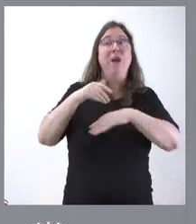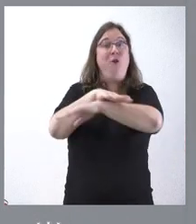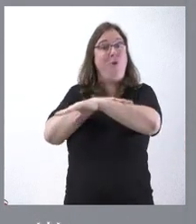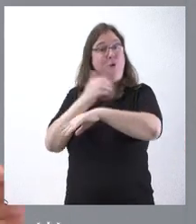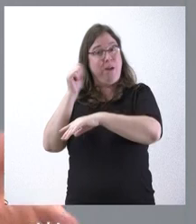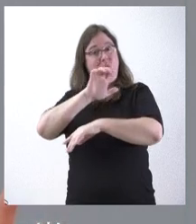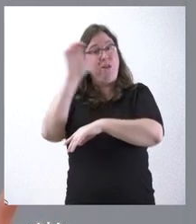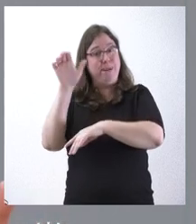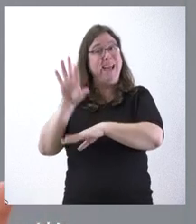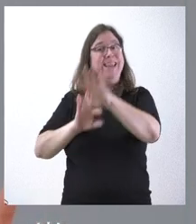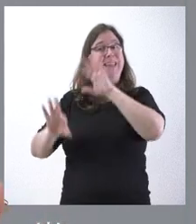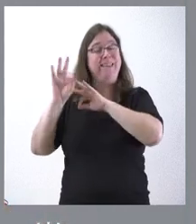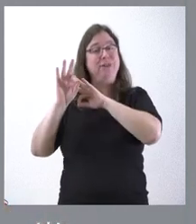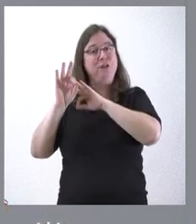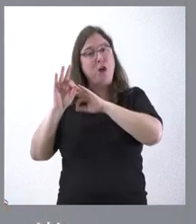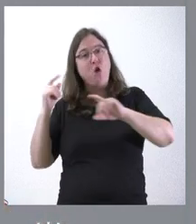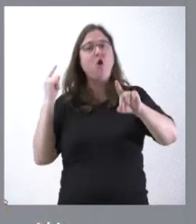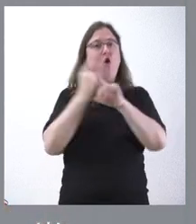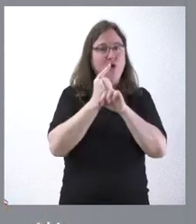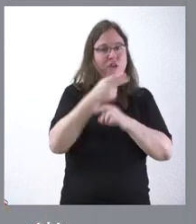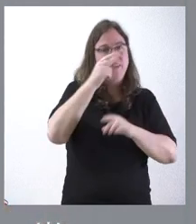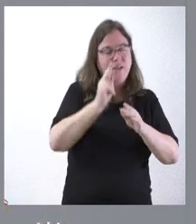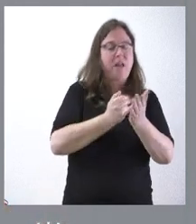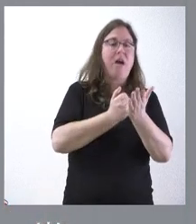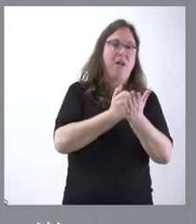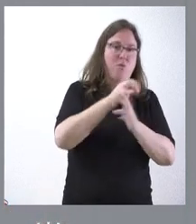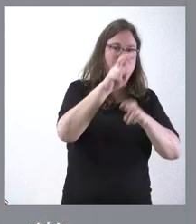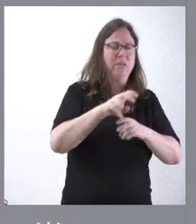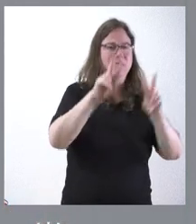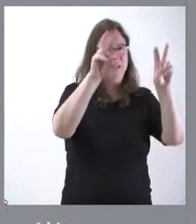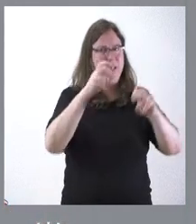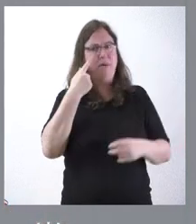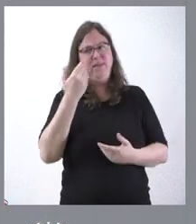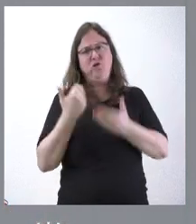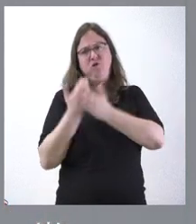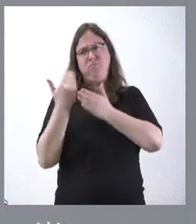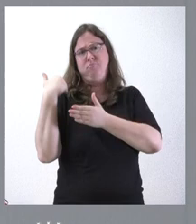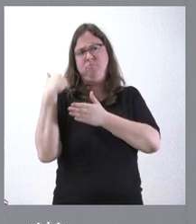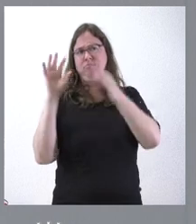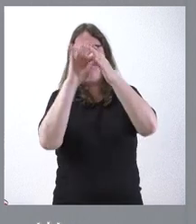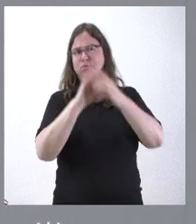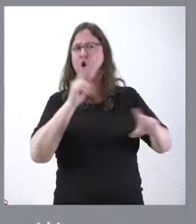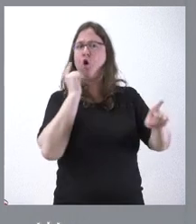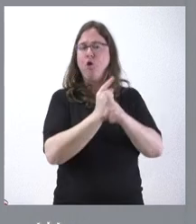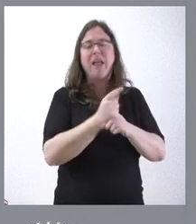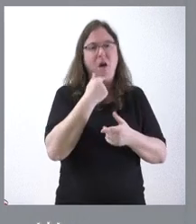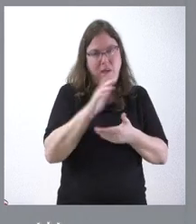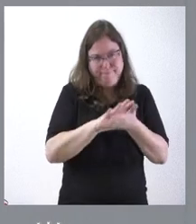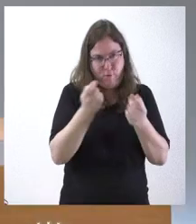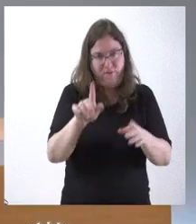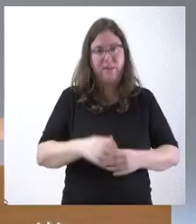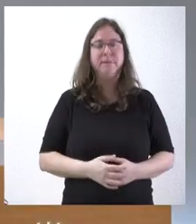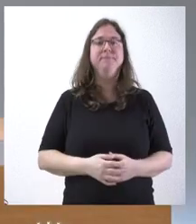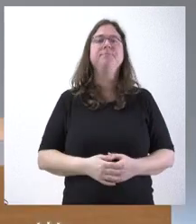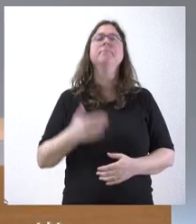decisiones que son contrarias a los los interes de los agricultores y ganaderos lo hemos visto en varios temas en los últimos tiempos que tampoco es cuestión de repasar en este momento